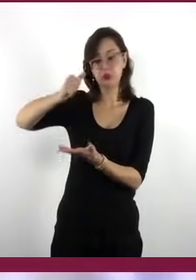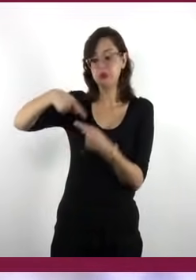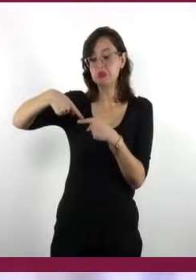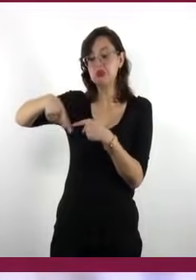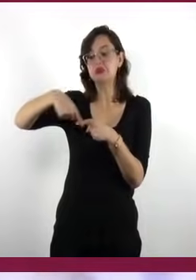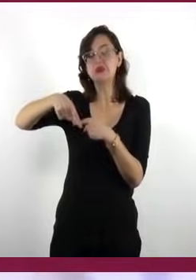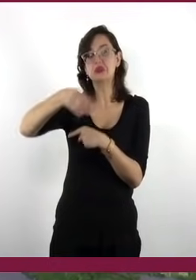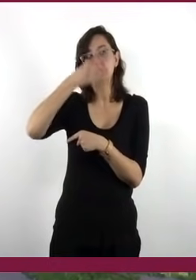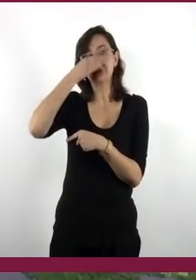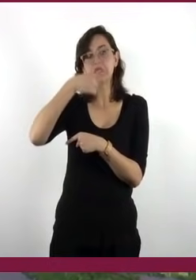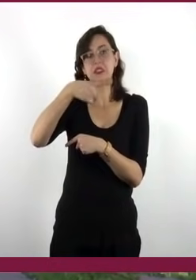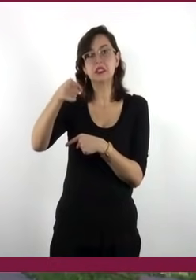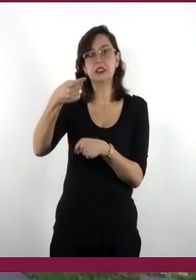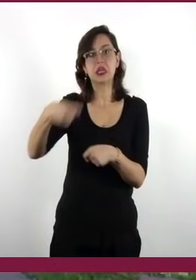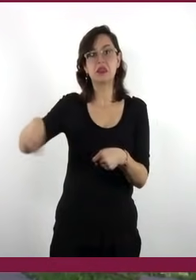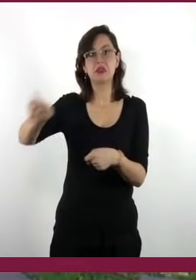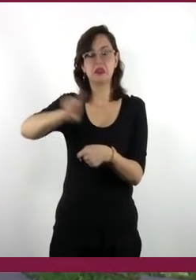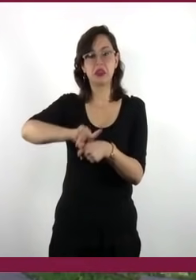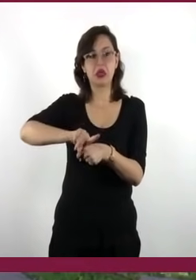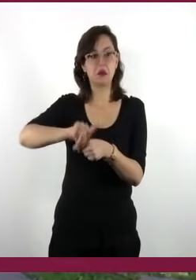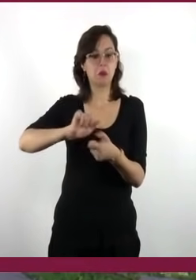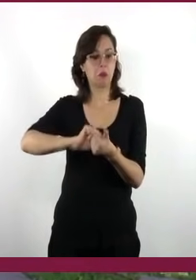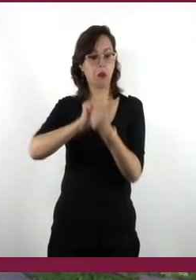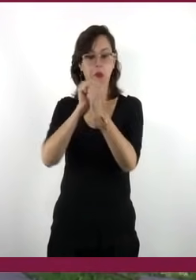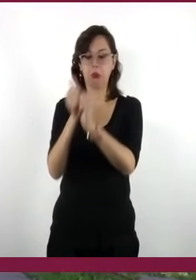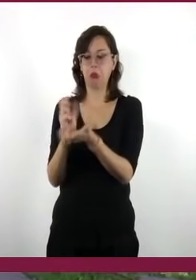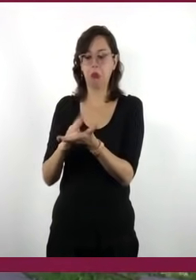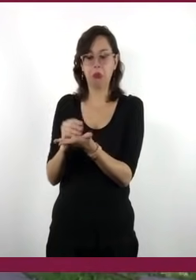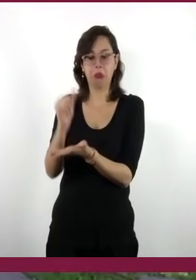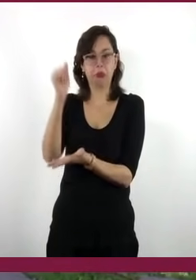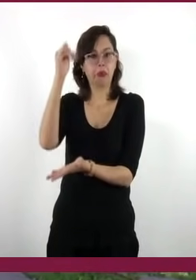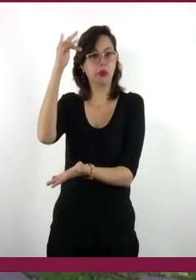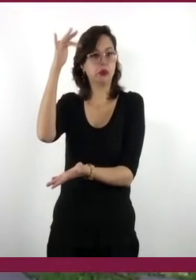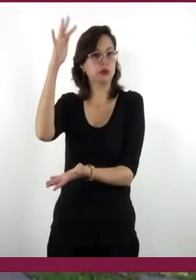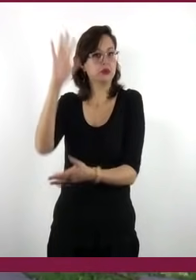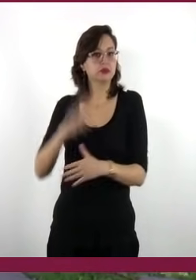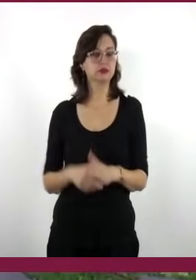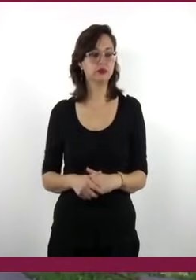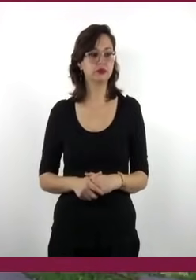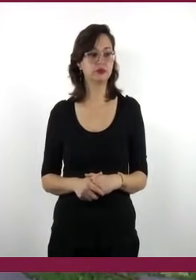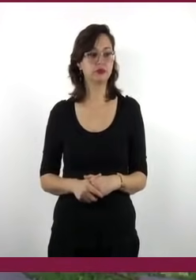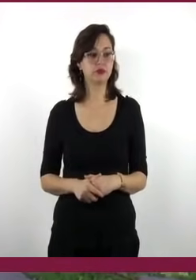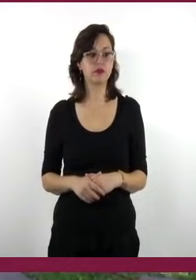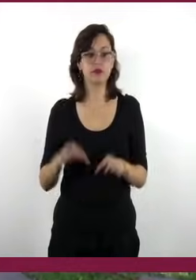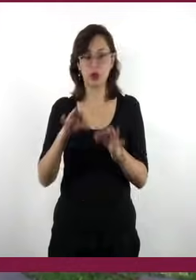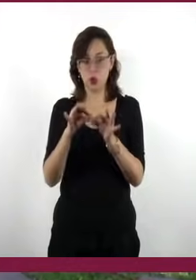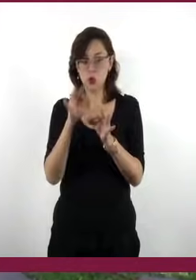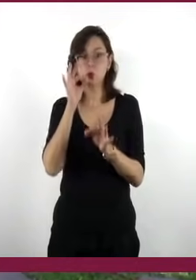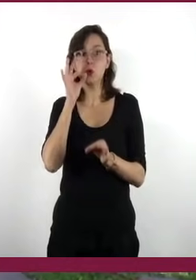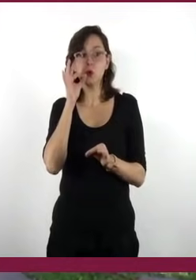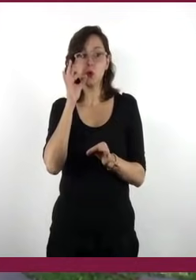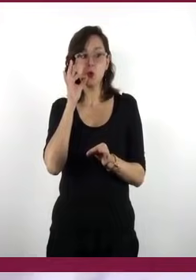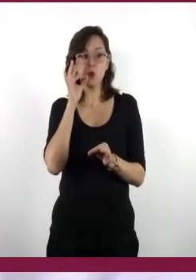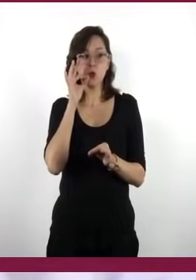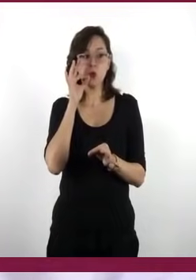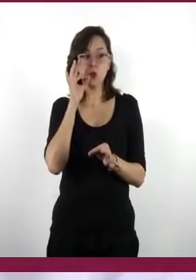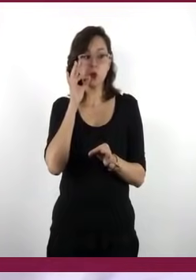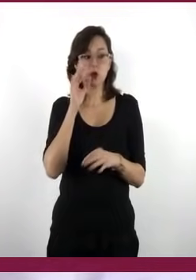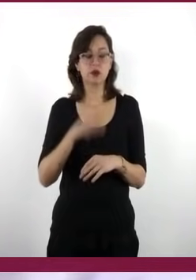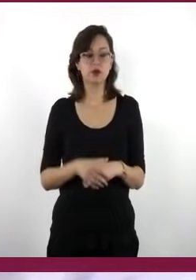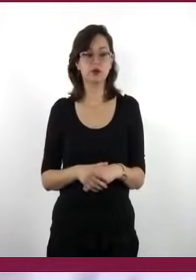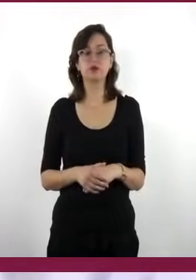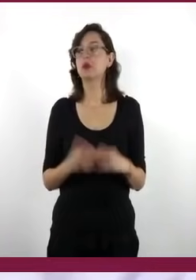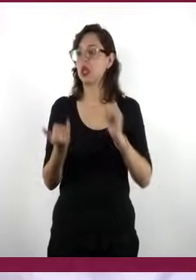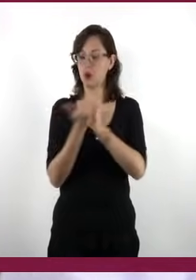días. O en 100 días se vuelve parte otra vez tierra. días se vuelve tierra. ¿Y el popote? El popote... Yo me